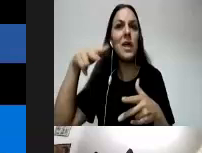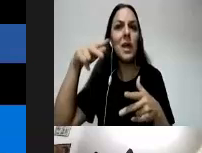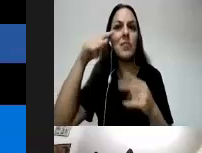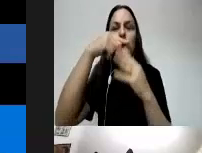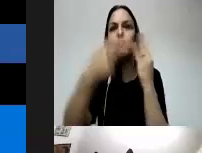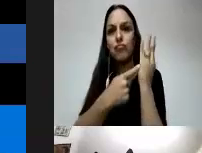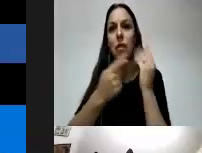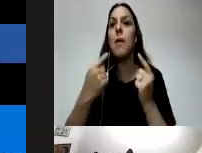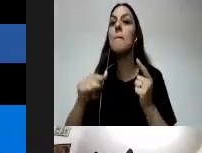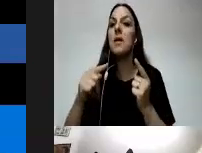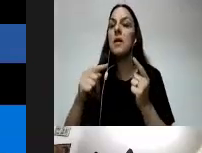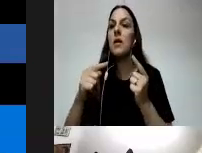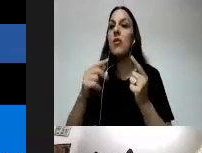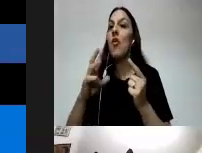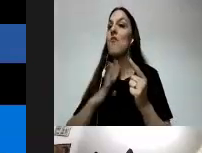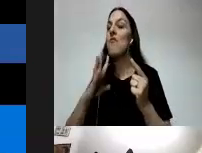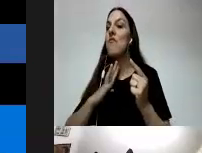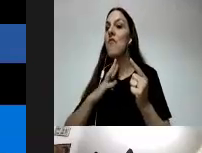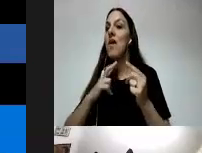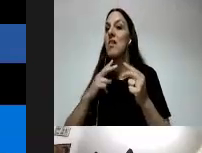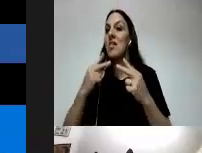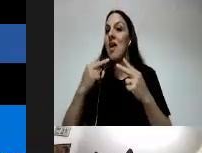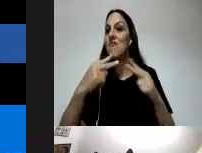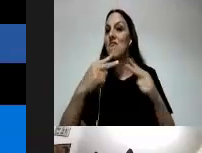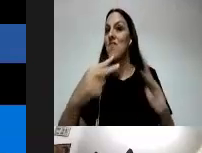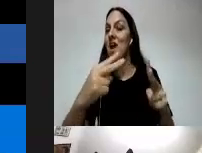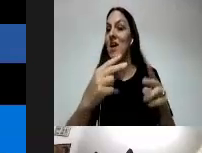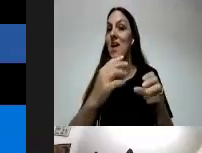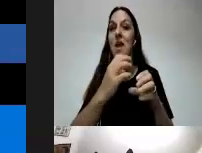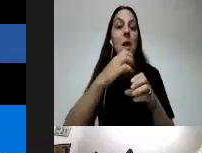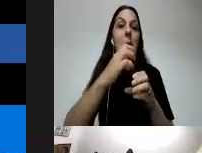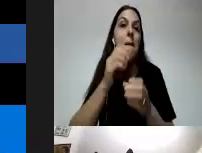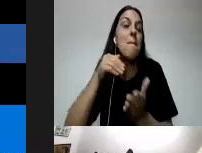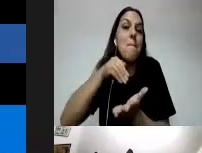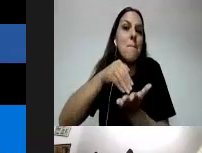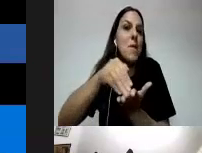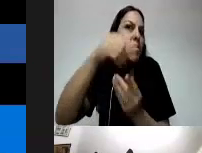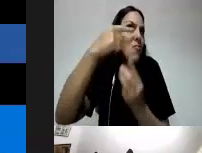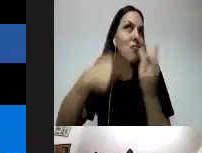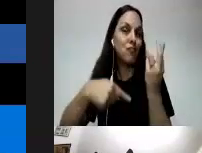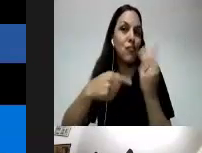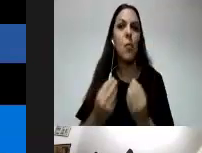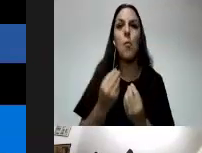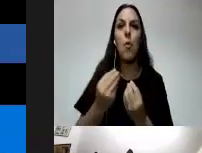aquel órgano consideró, o sea, el Ministerio